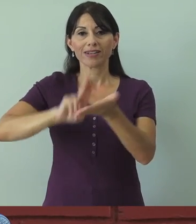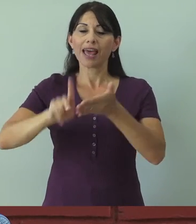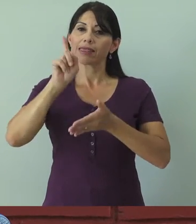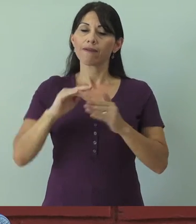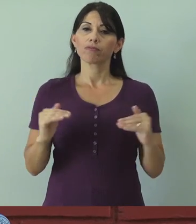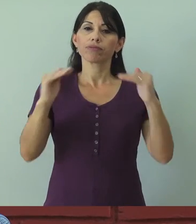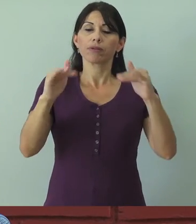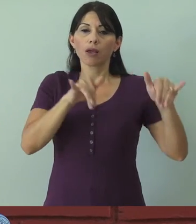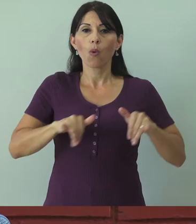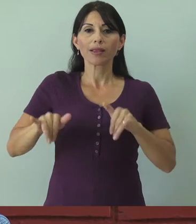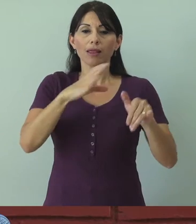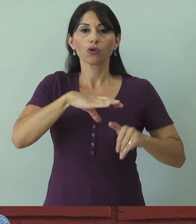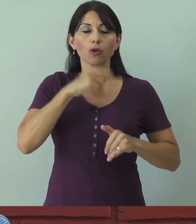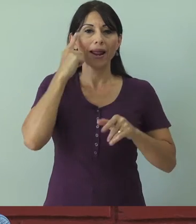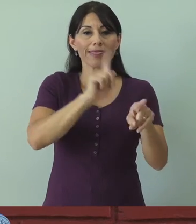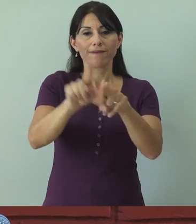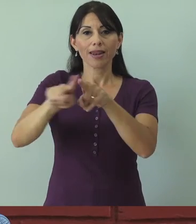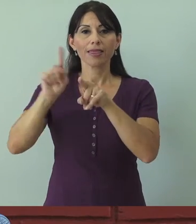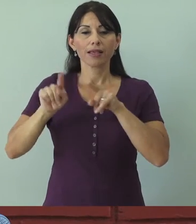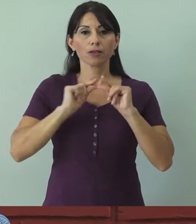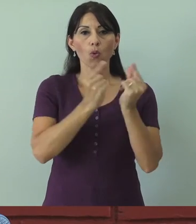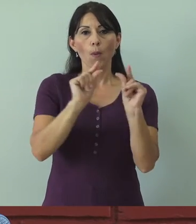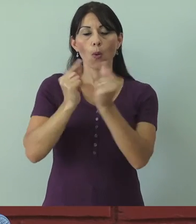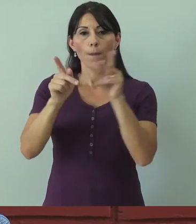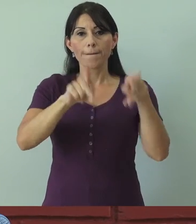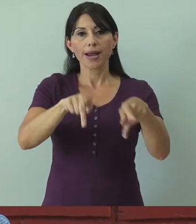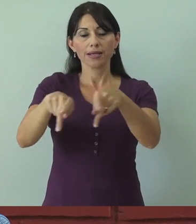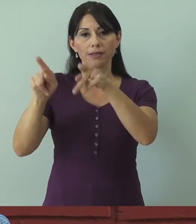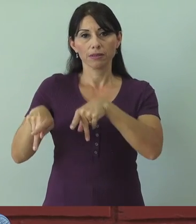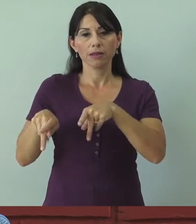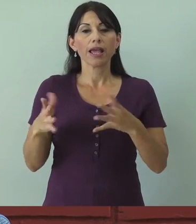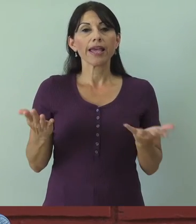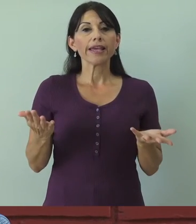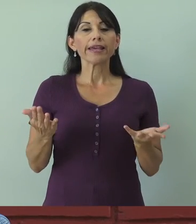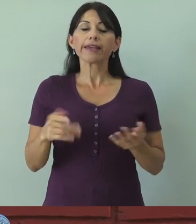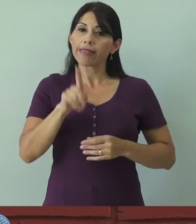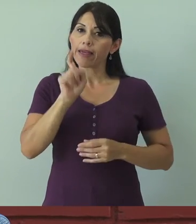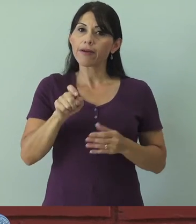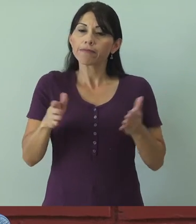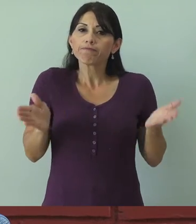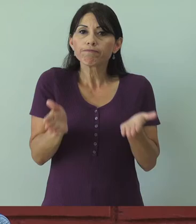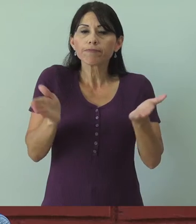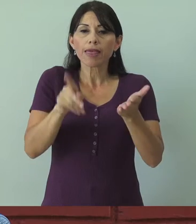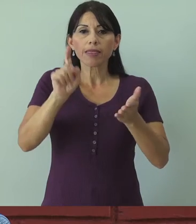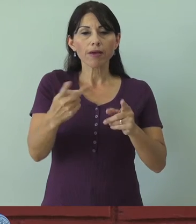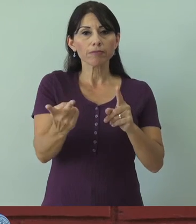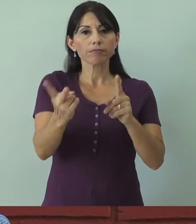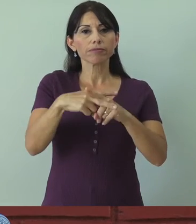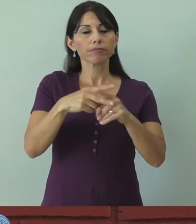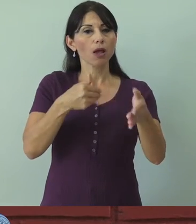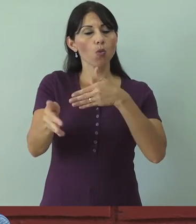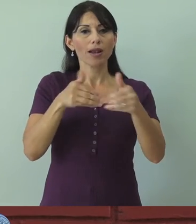equidad y con igualdad de condiciones para las diferentes poblaciones, y que los mecanismos que haya que generar e implementar